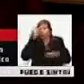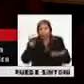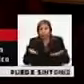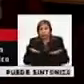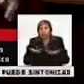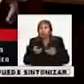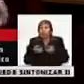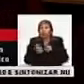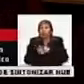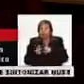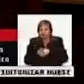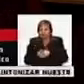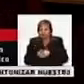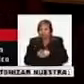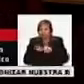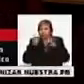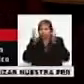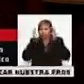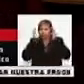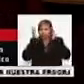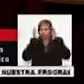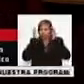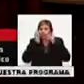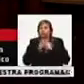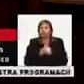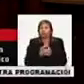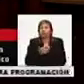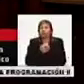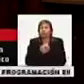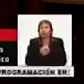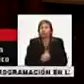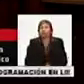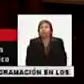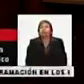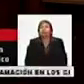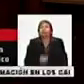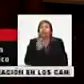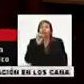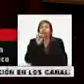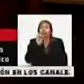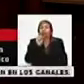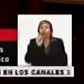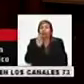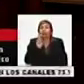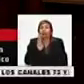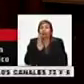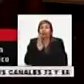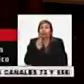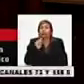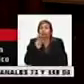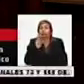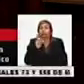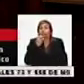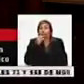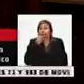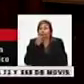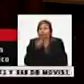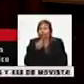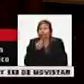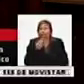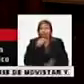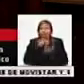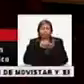fue miembro del Buró de Conjunciones, el compañero Osvaldo Arroyo Noboa, y que nos encargaba